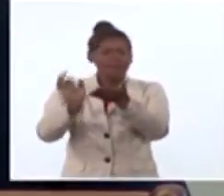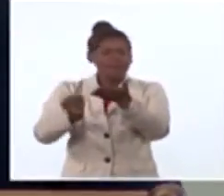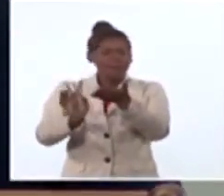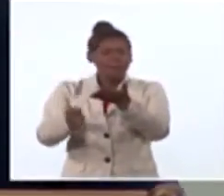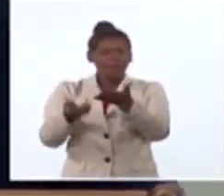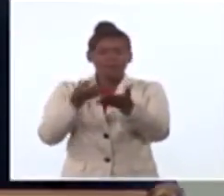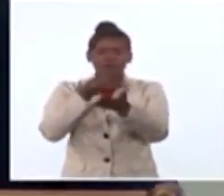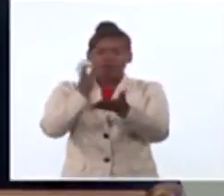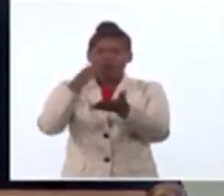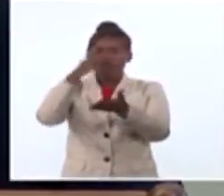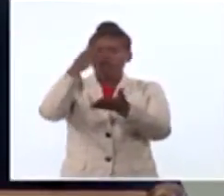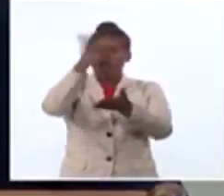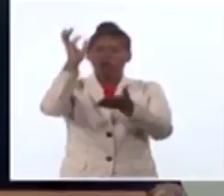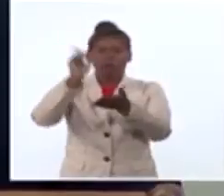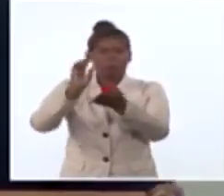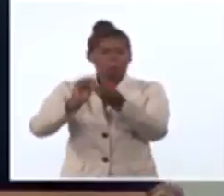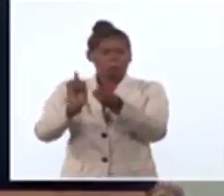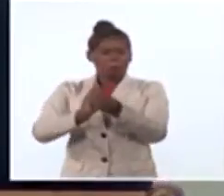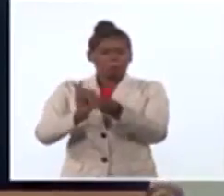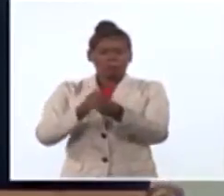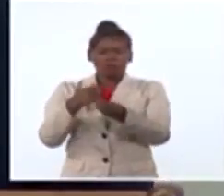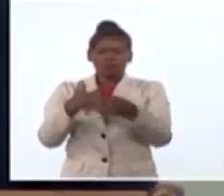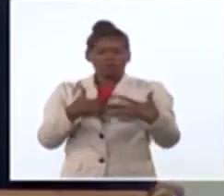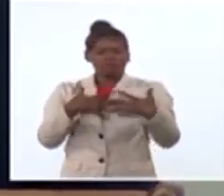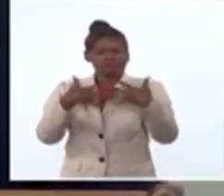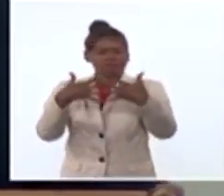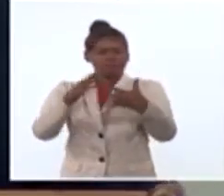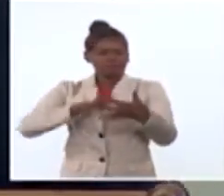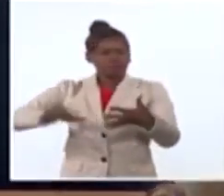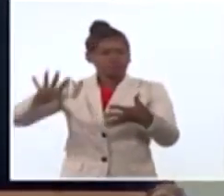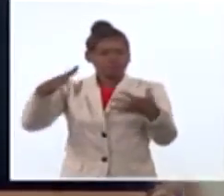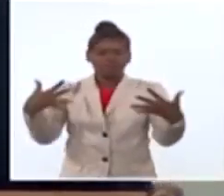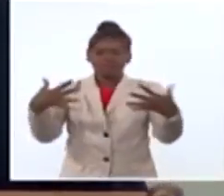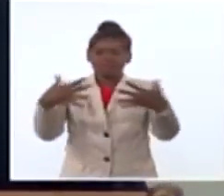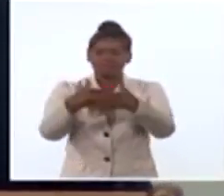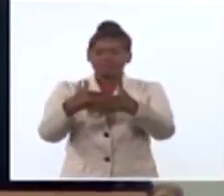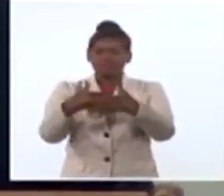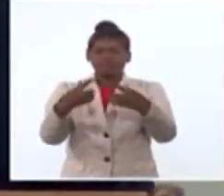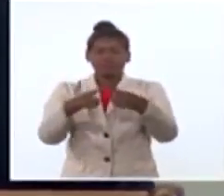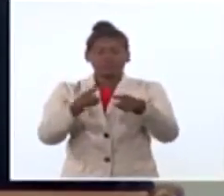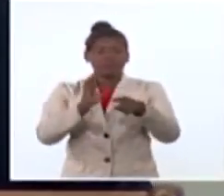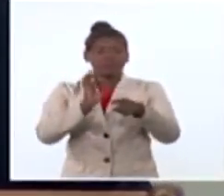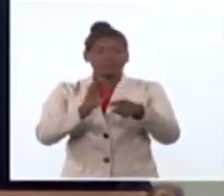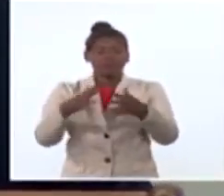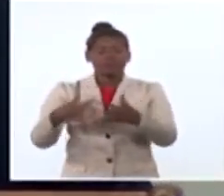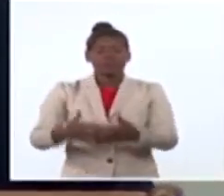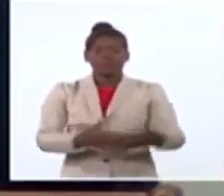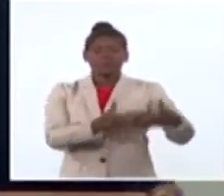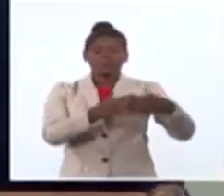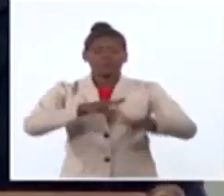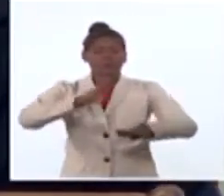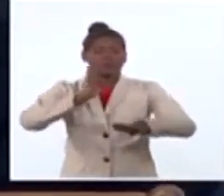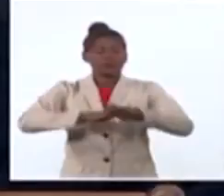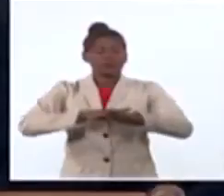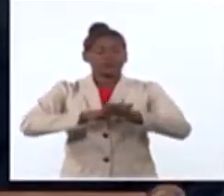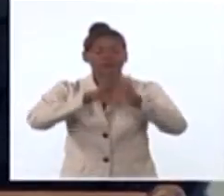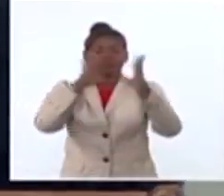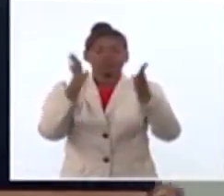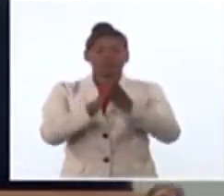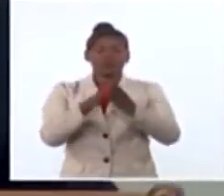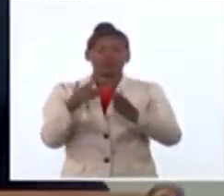sinceramente en el gobierno de los Estados Unidos, tendría que empezar por levantar las medidas de bloqueo, sobre